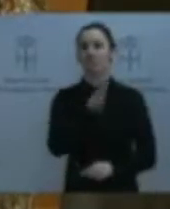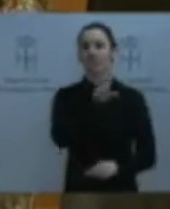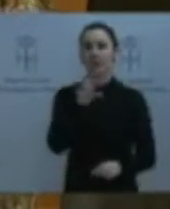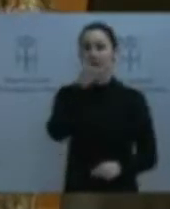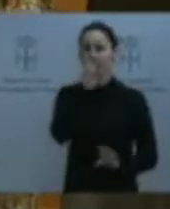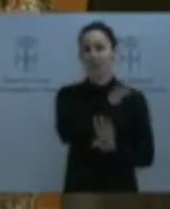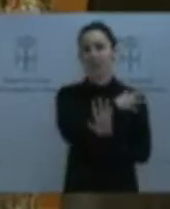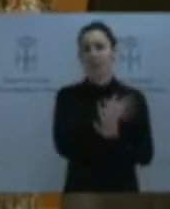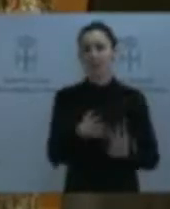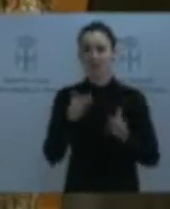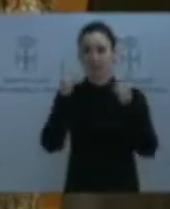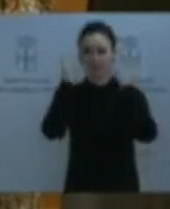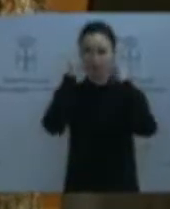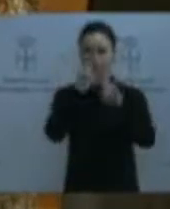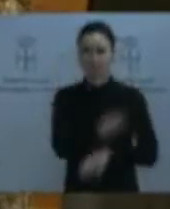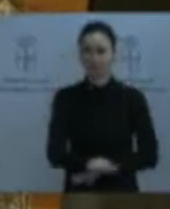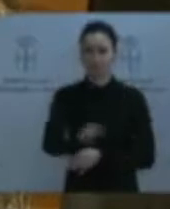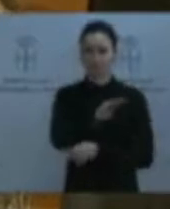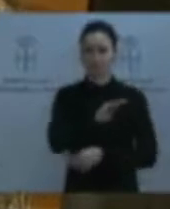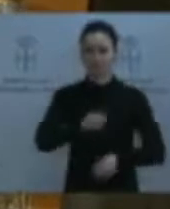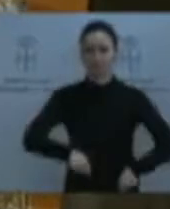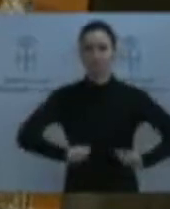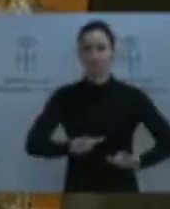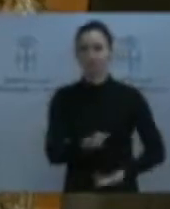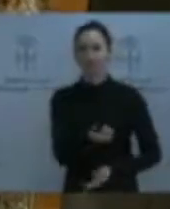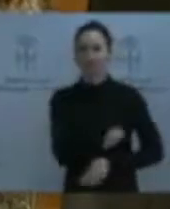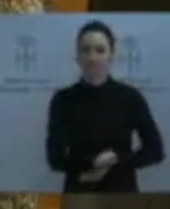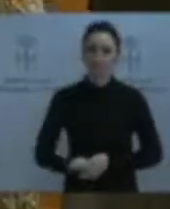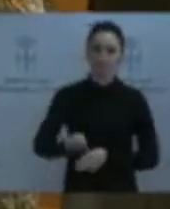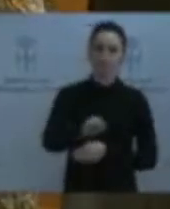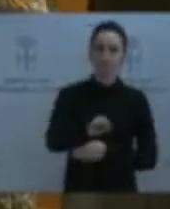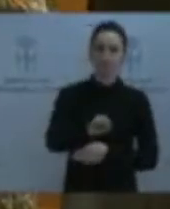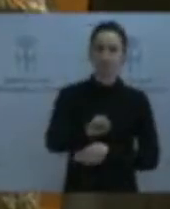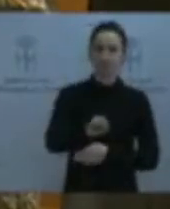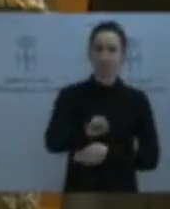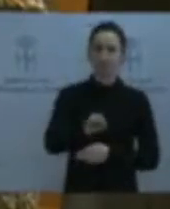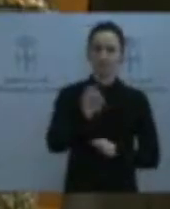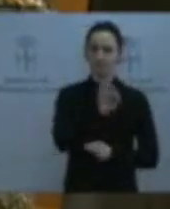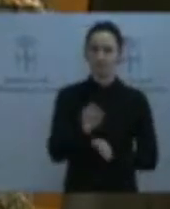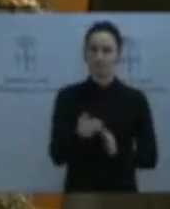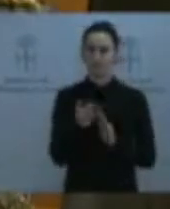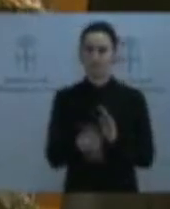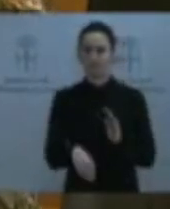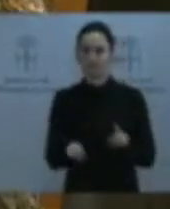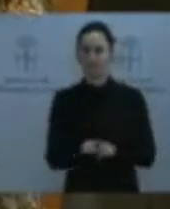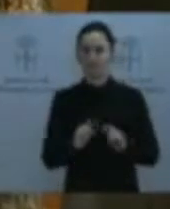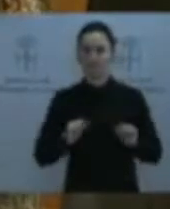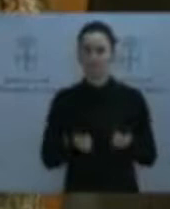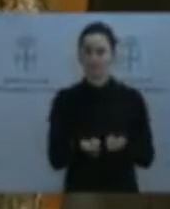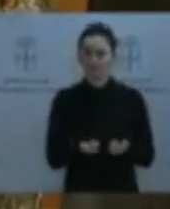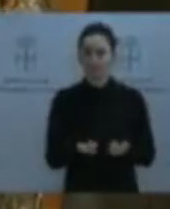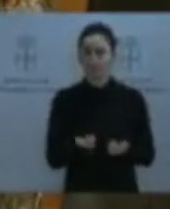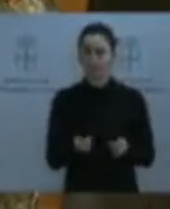ecológica y porcentajes tan bajos como los que le acabo de dar al principio nos hacen pensar qué es lo que han hecho